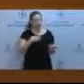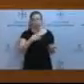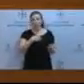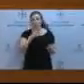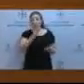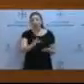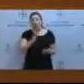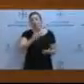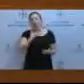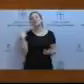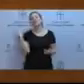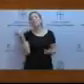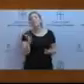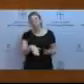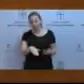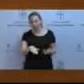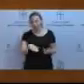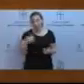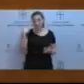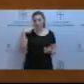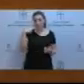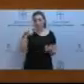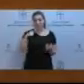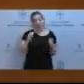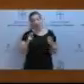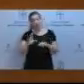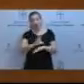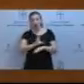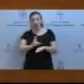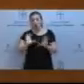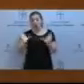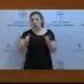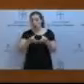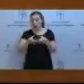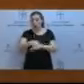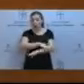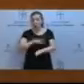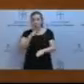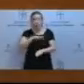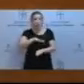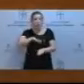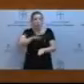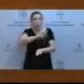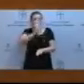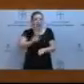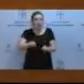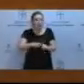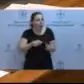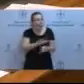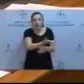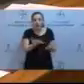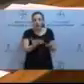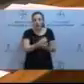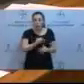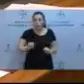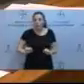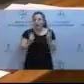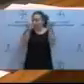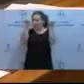que tiene el presidente del Consejo de Gobierno, que parece que se ha extendido al resto del Consejo, están ustedes en rebeldía con la